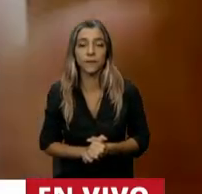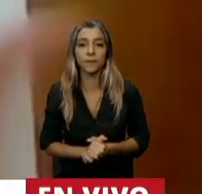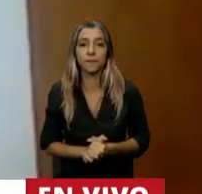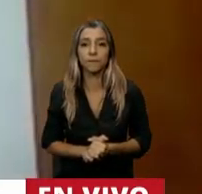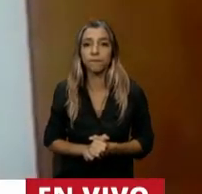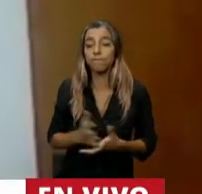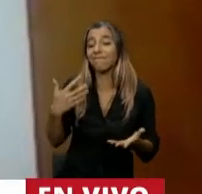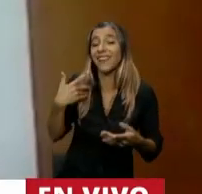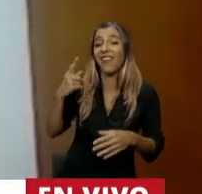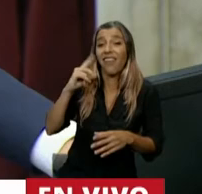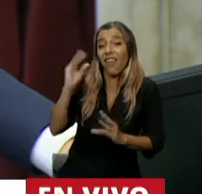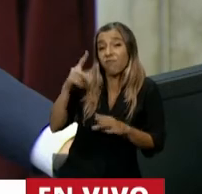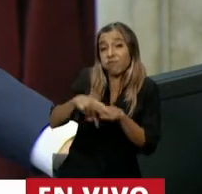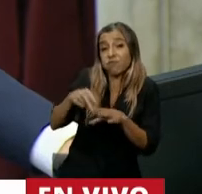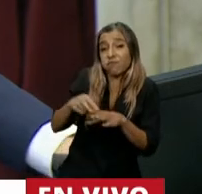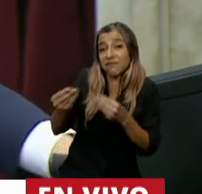Y corta.